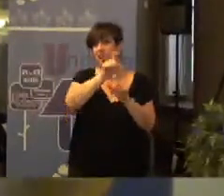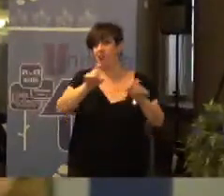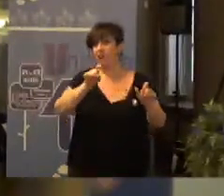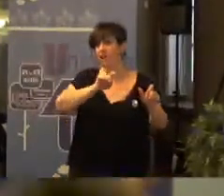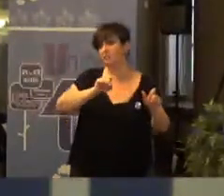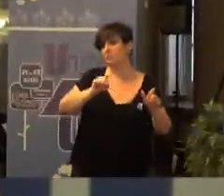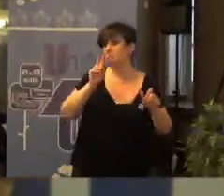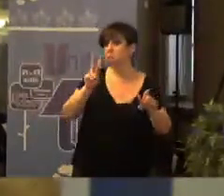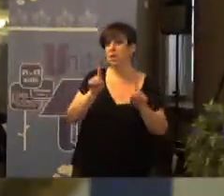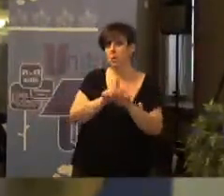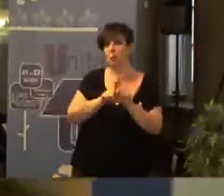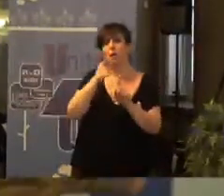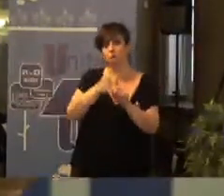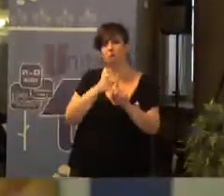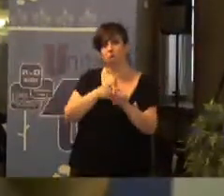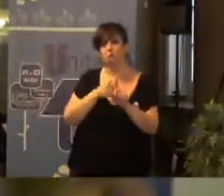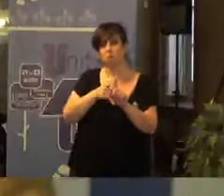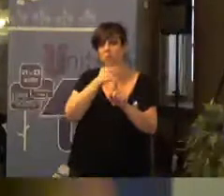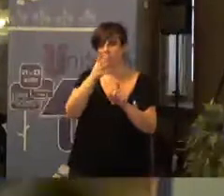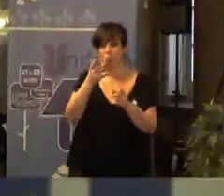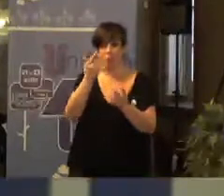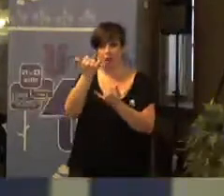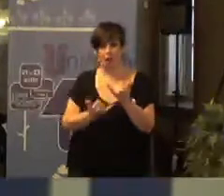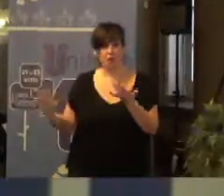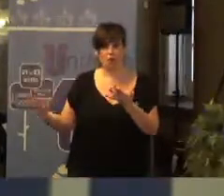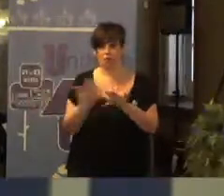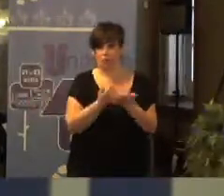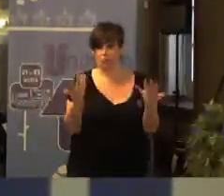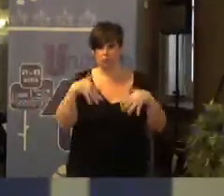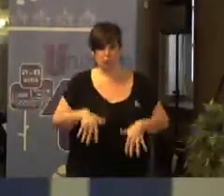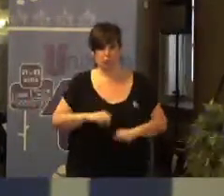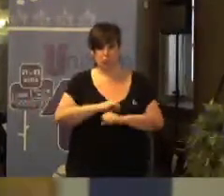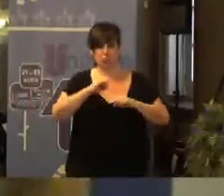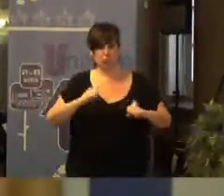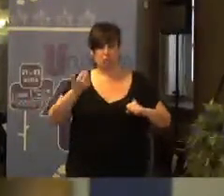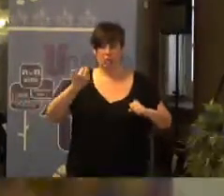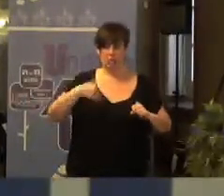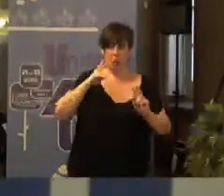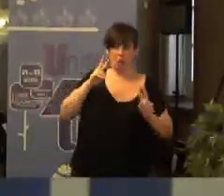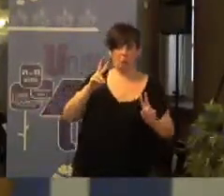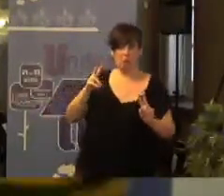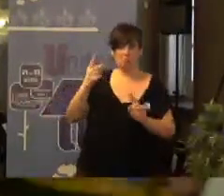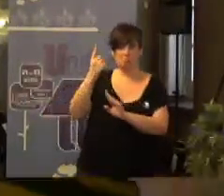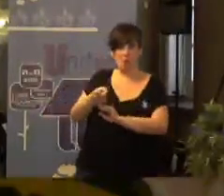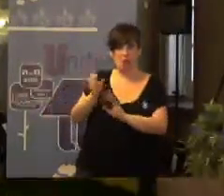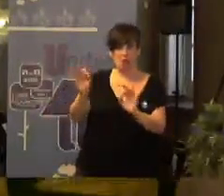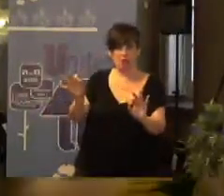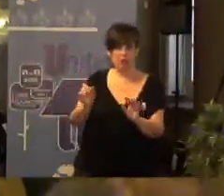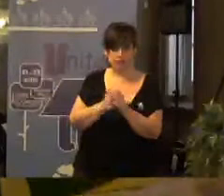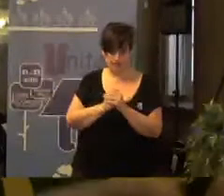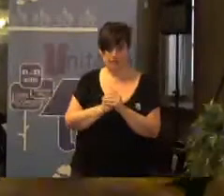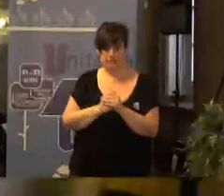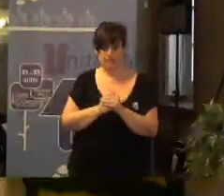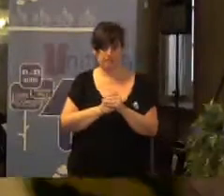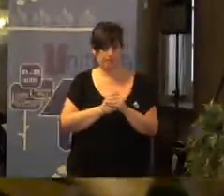non? Que era algo que todas tíamos asumido que dominaba na esquerda